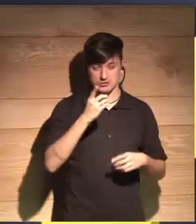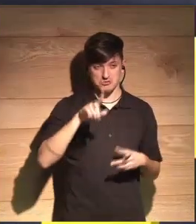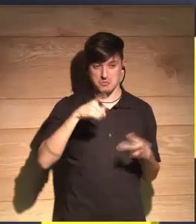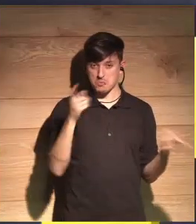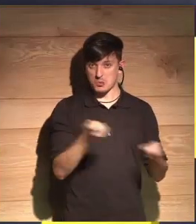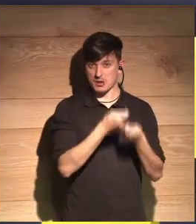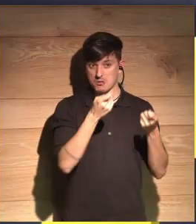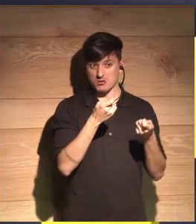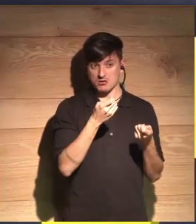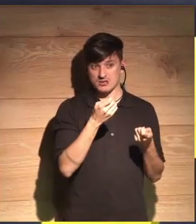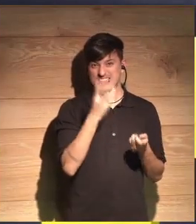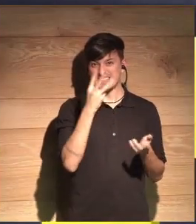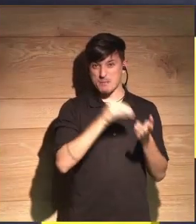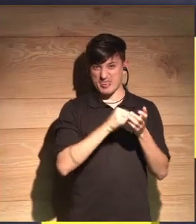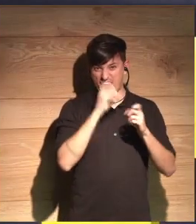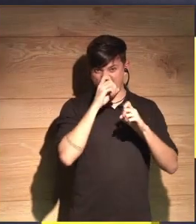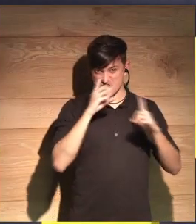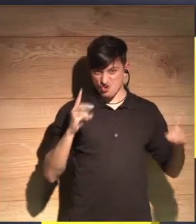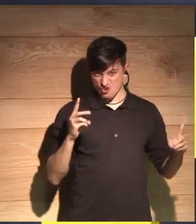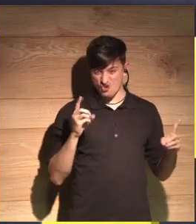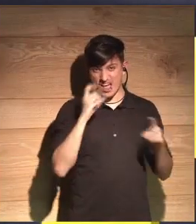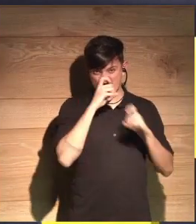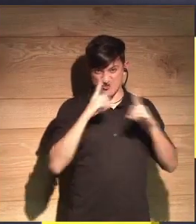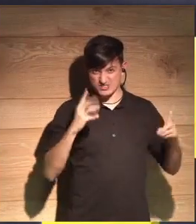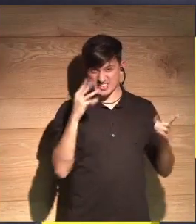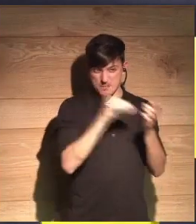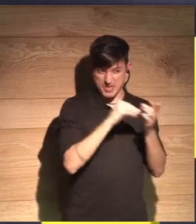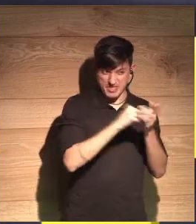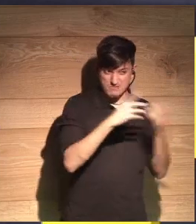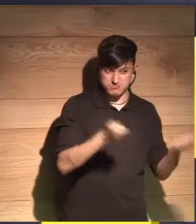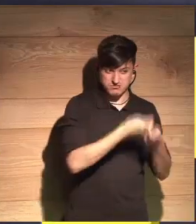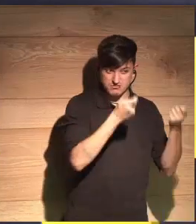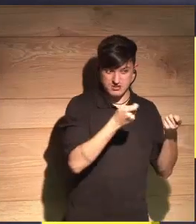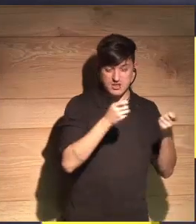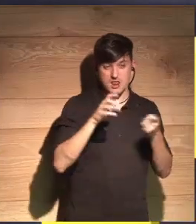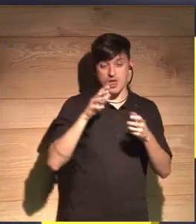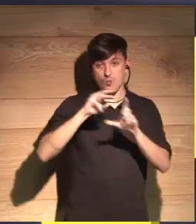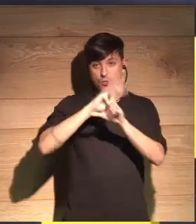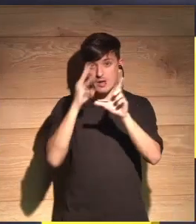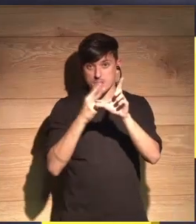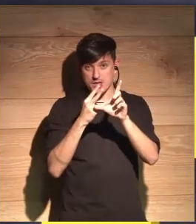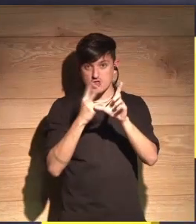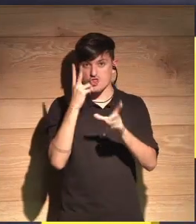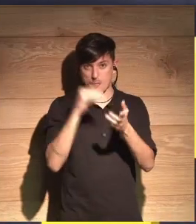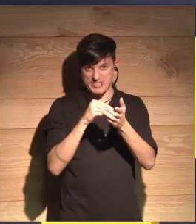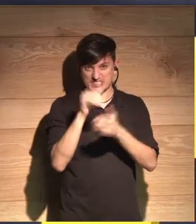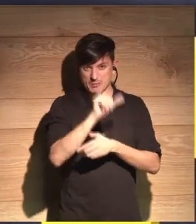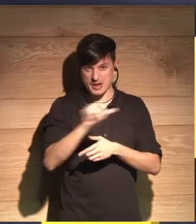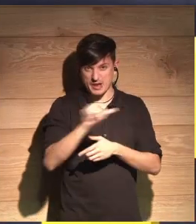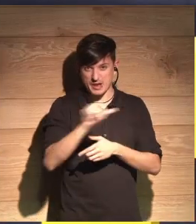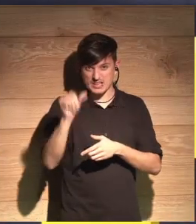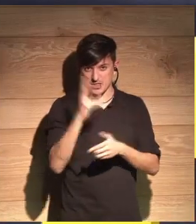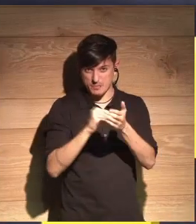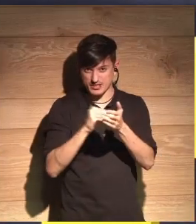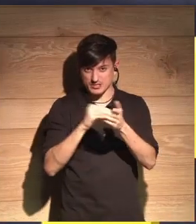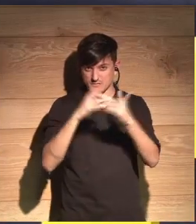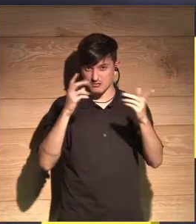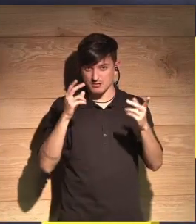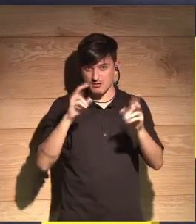tres veces al año pero lo hacemos en la web dos veces por semana y recuerdo que te los lo que pretende narrar